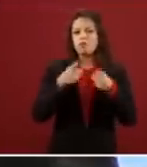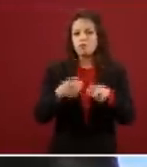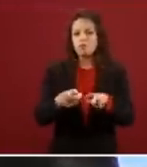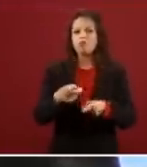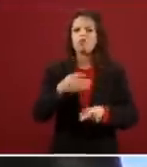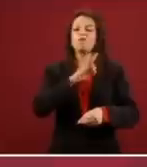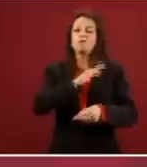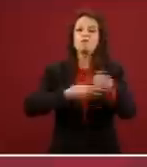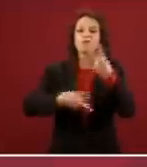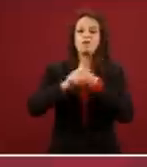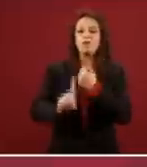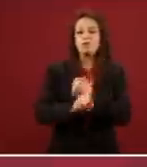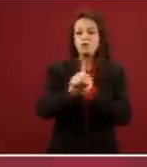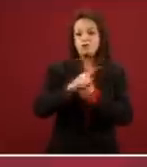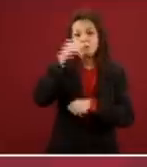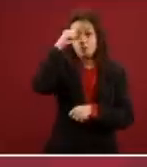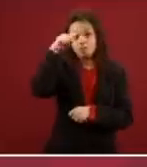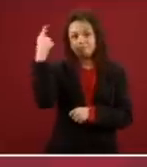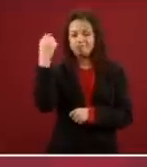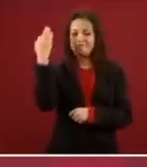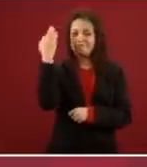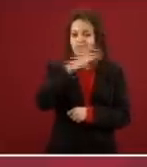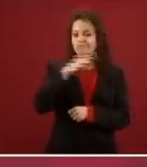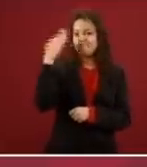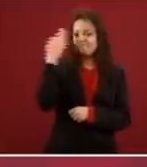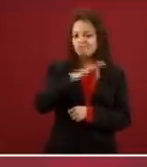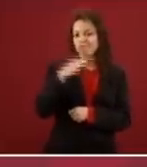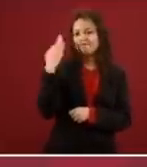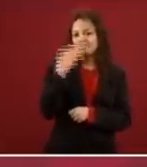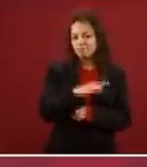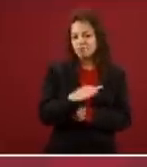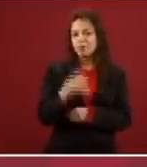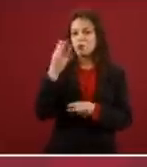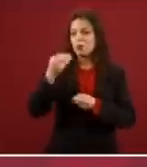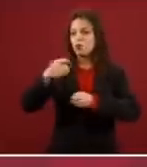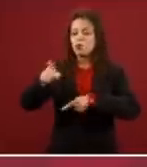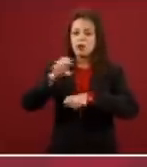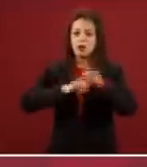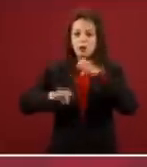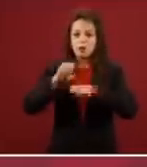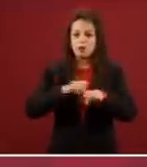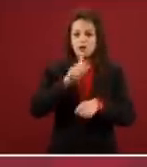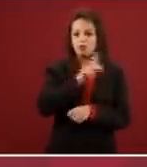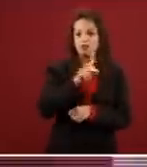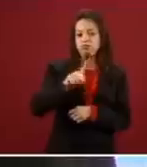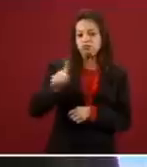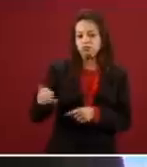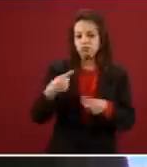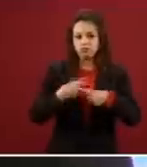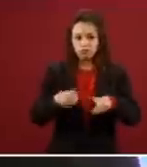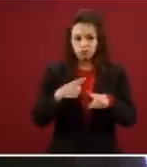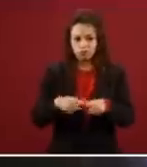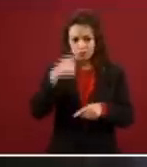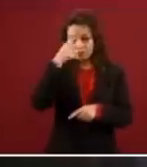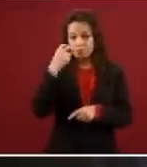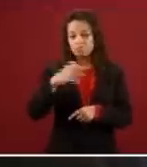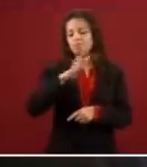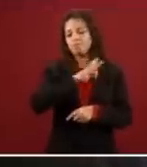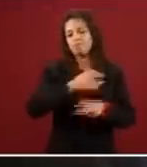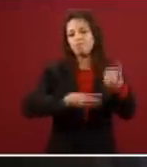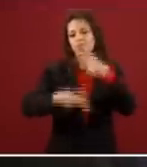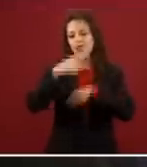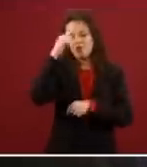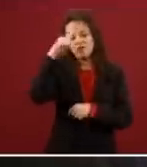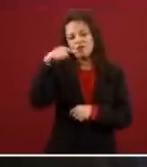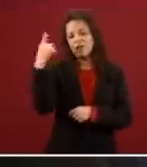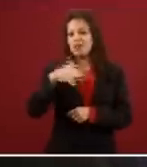problema de defraudación fiscal, de generación de empresas fachada, de caminos y vehículos para fomentar la corrupción. Y